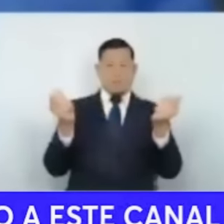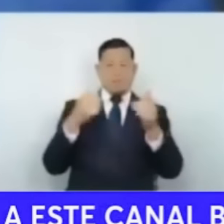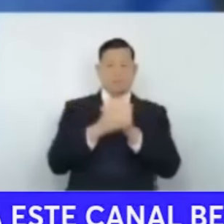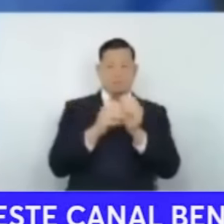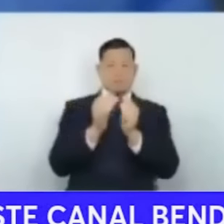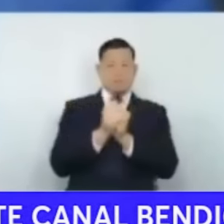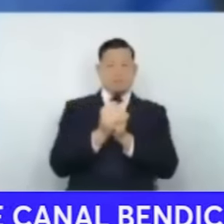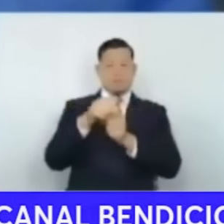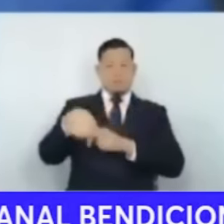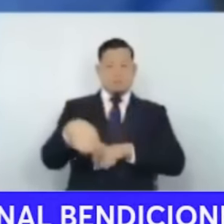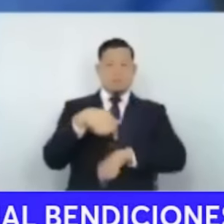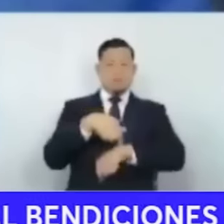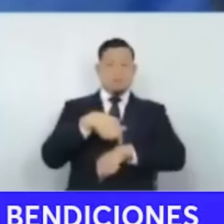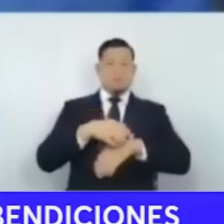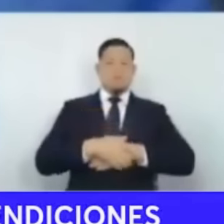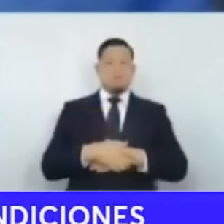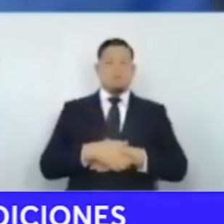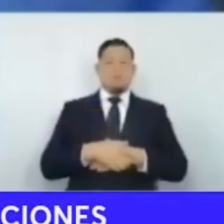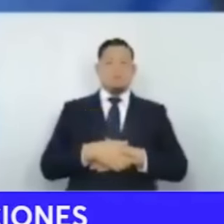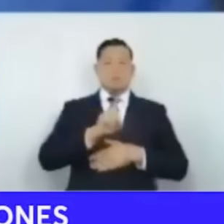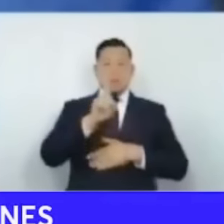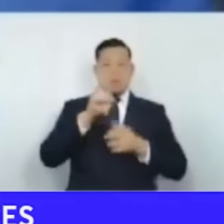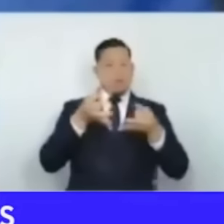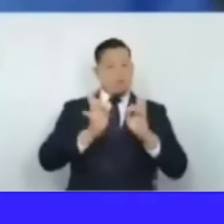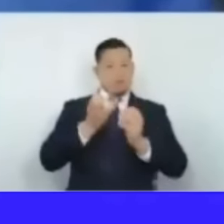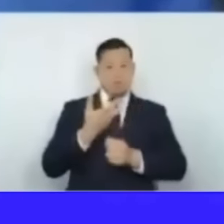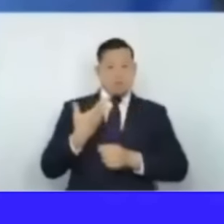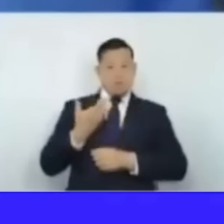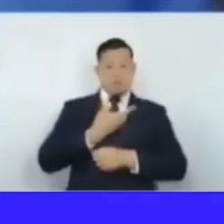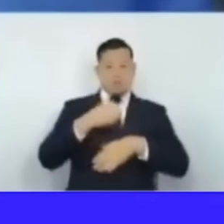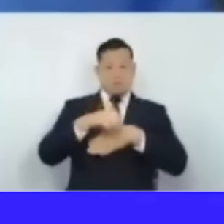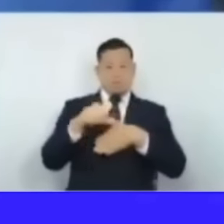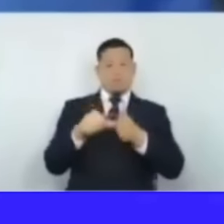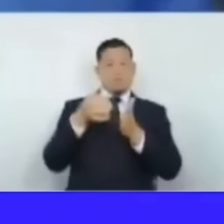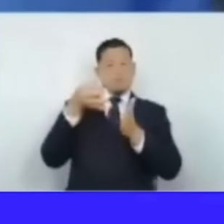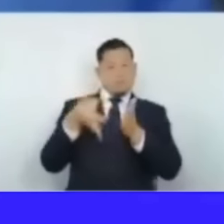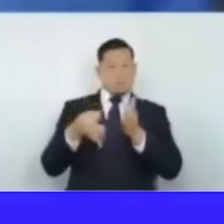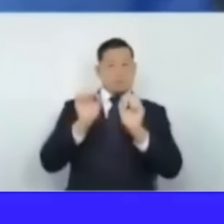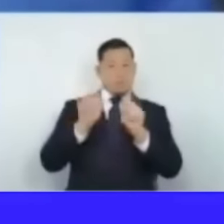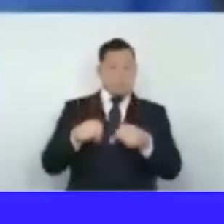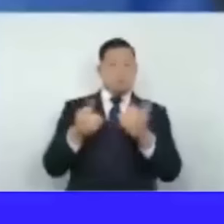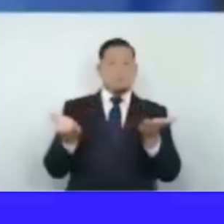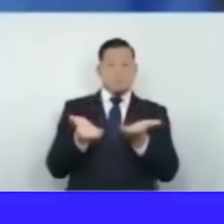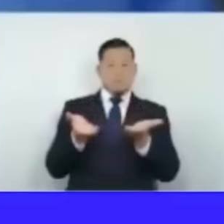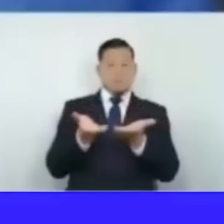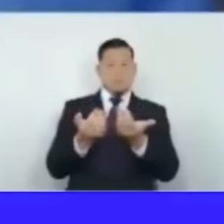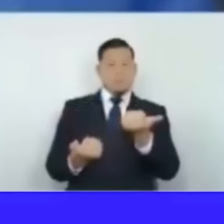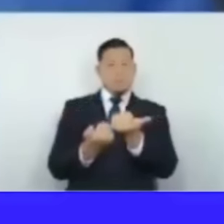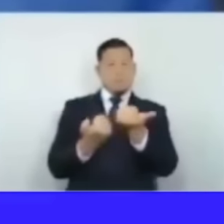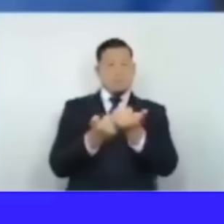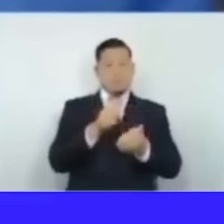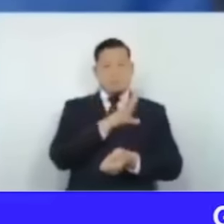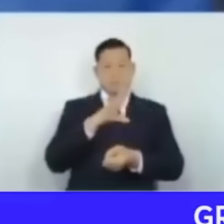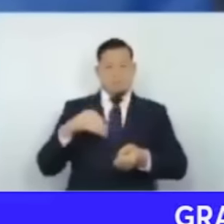al problema actual y una forma que nosotros como asamblea legislativa podemos hacer para apoyar a las